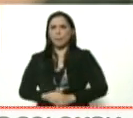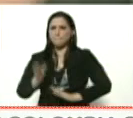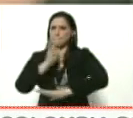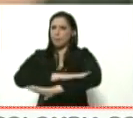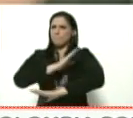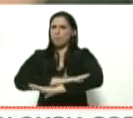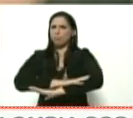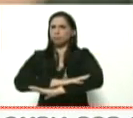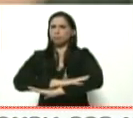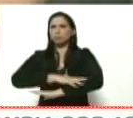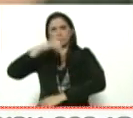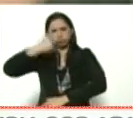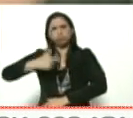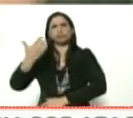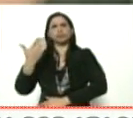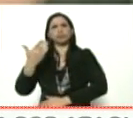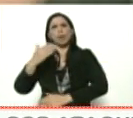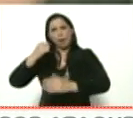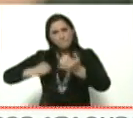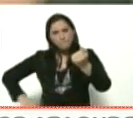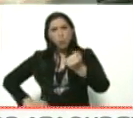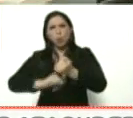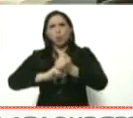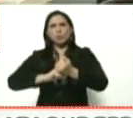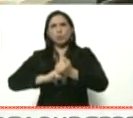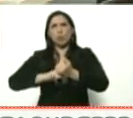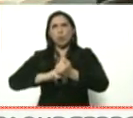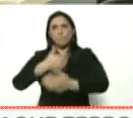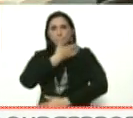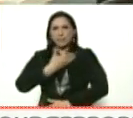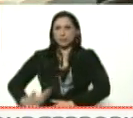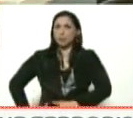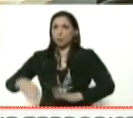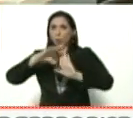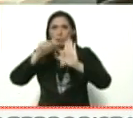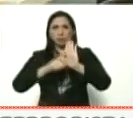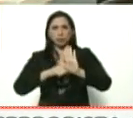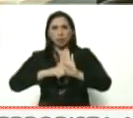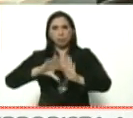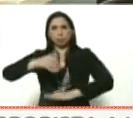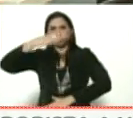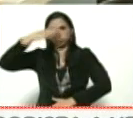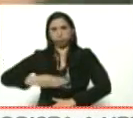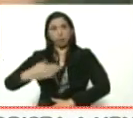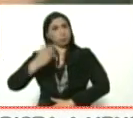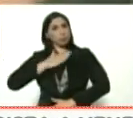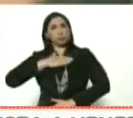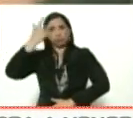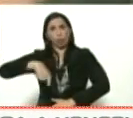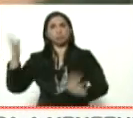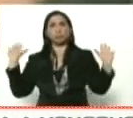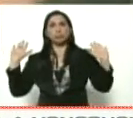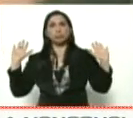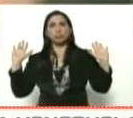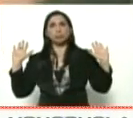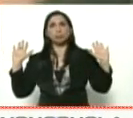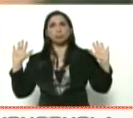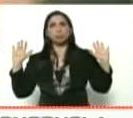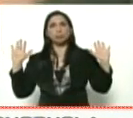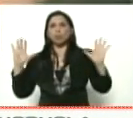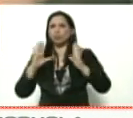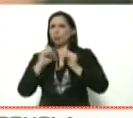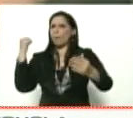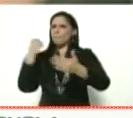disciplina, obediencia, subordinación y apoyo al presidente constitucional y comandante en jefe? Aquí estoy. En todas